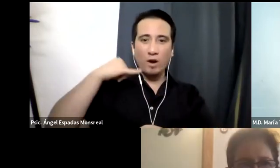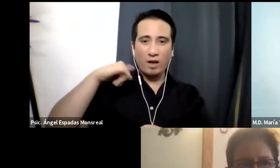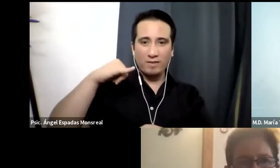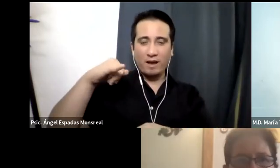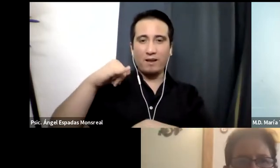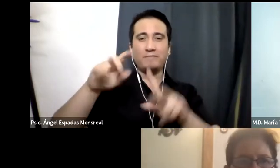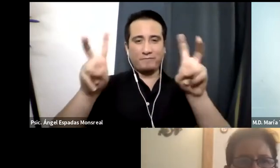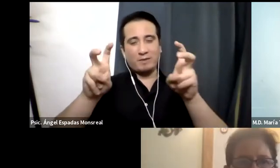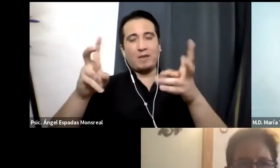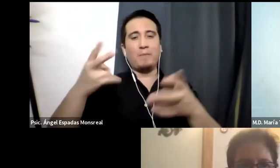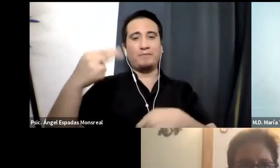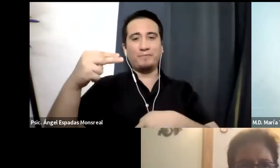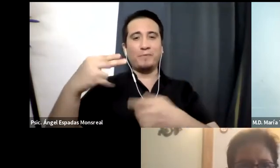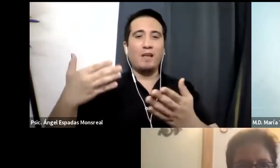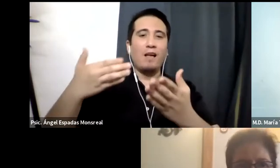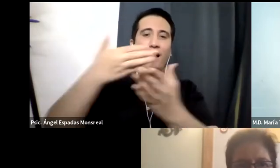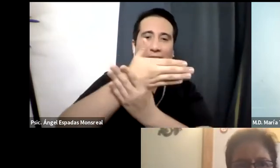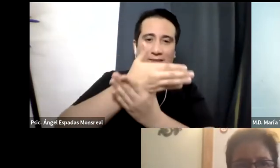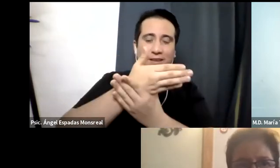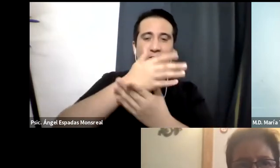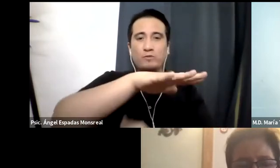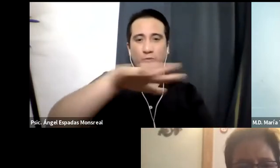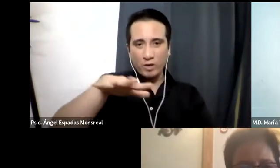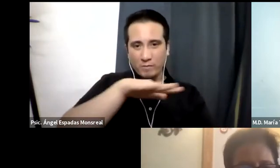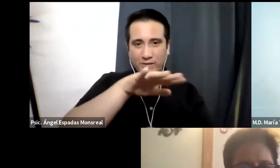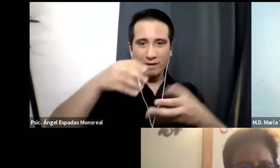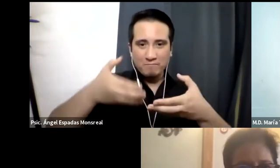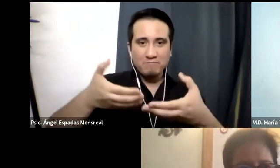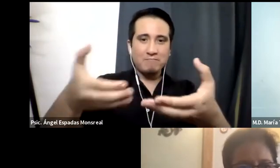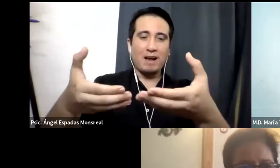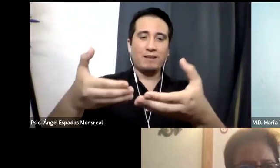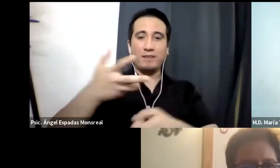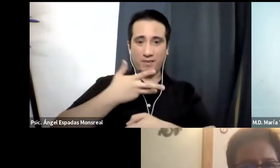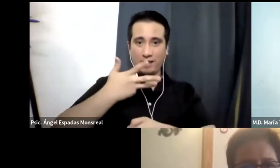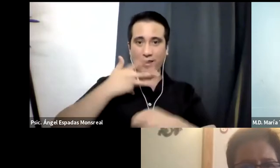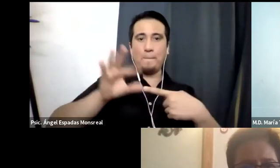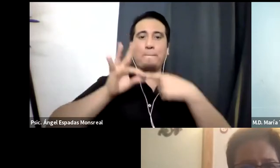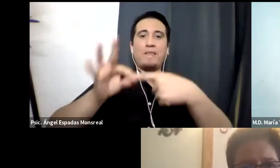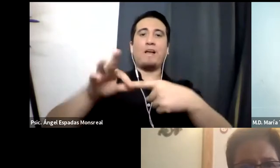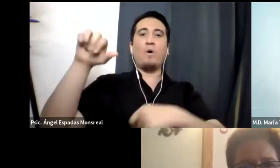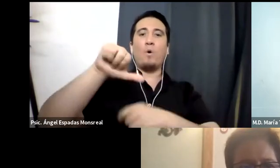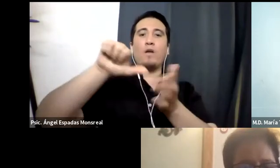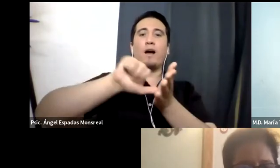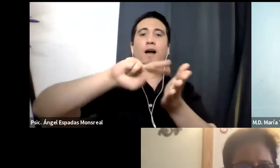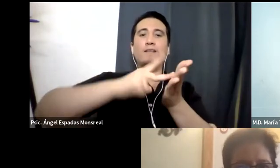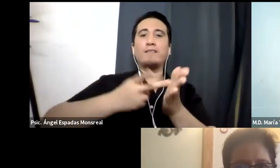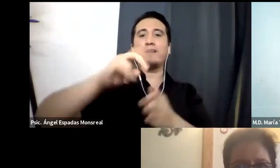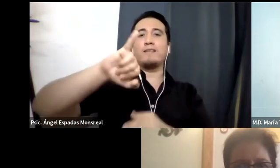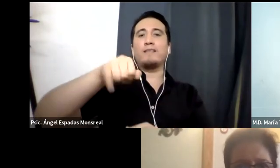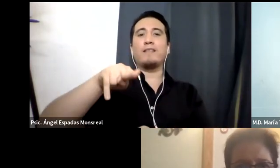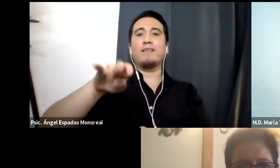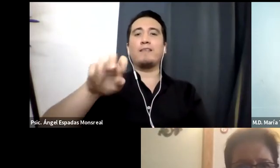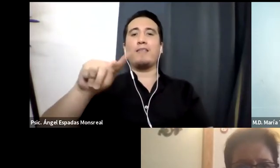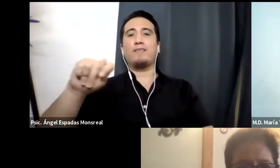acceso universal en calles, y contar con la presencia la tarde de hoy de la arquitecta Janet Jiménez Santos,